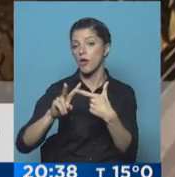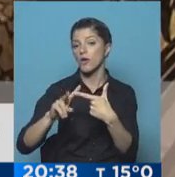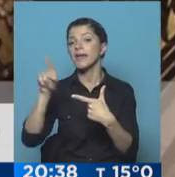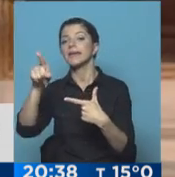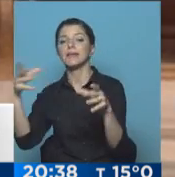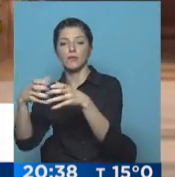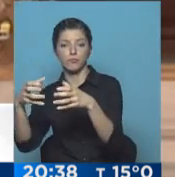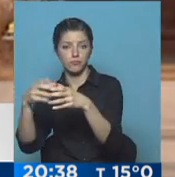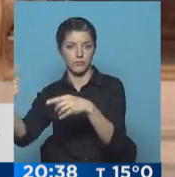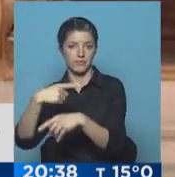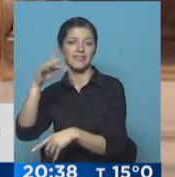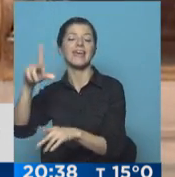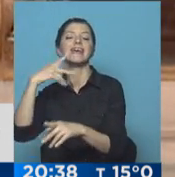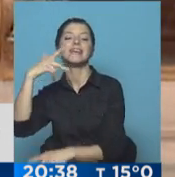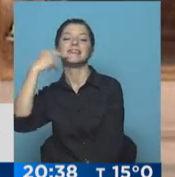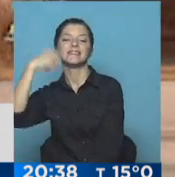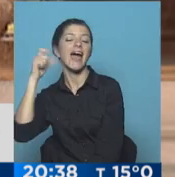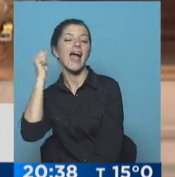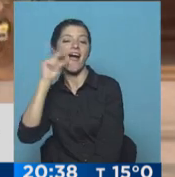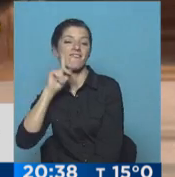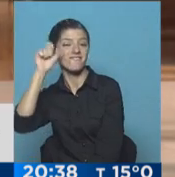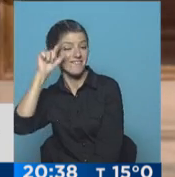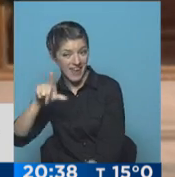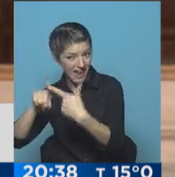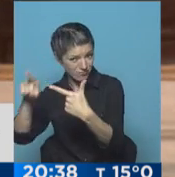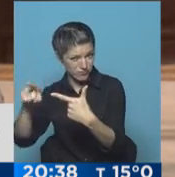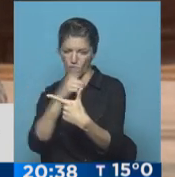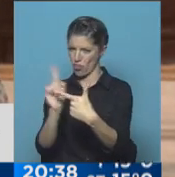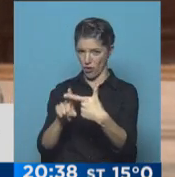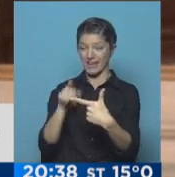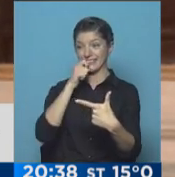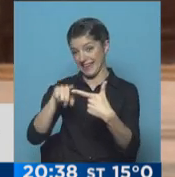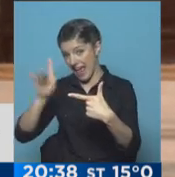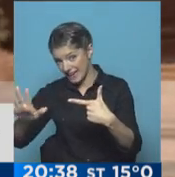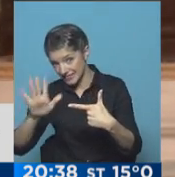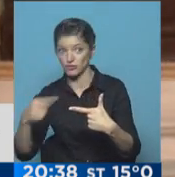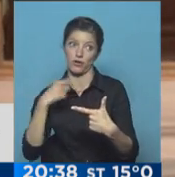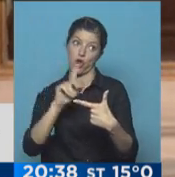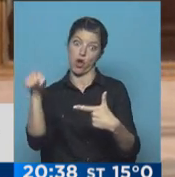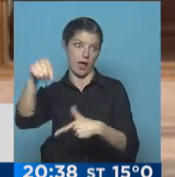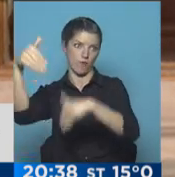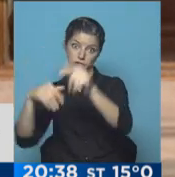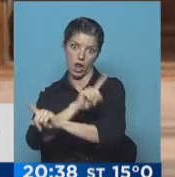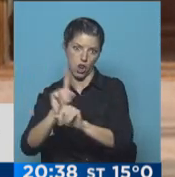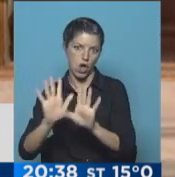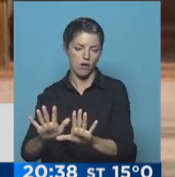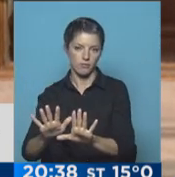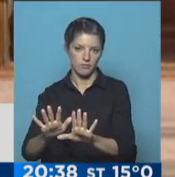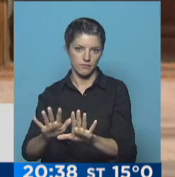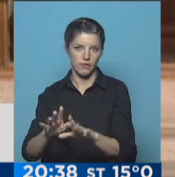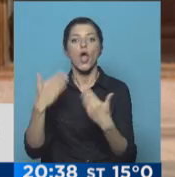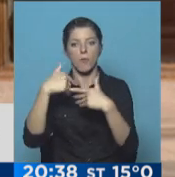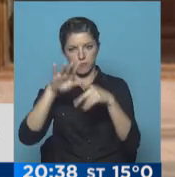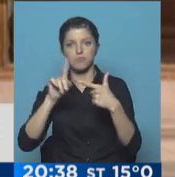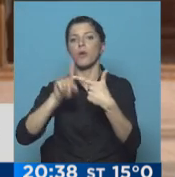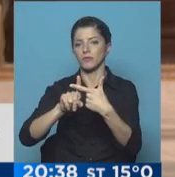el Arcángel San Gabriel. No, si fuera el Arcángel San Gabriel yo les diría, no, miren, no nos voten, voten al